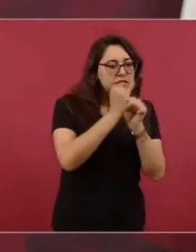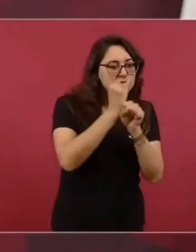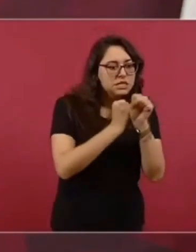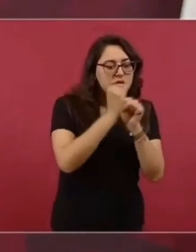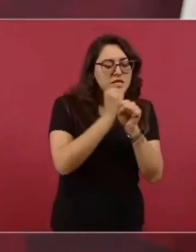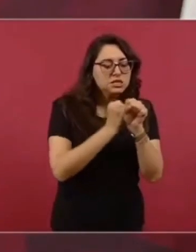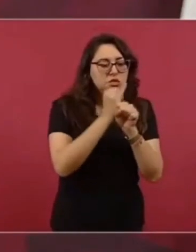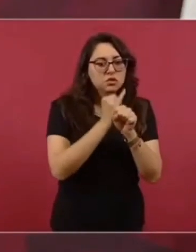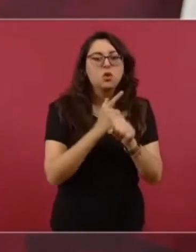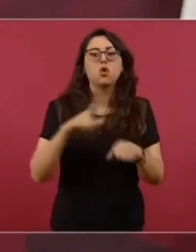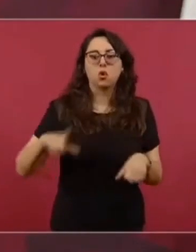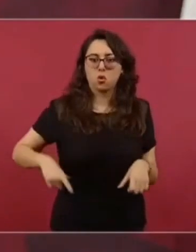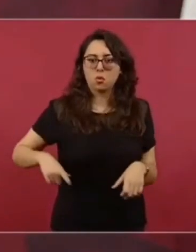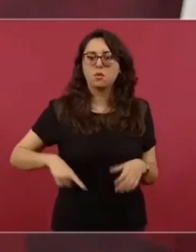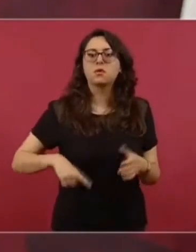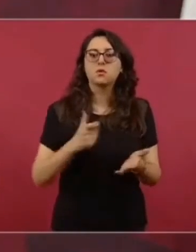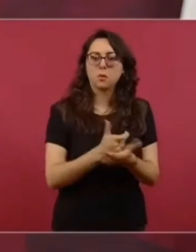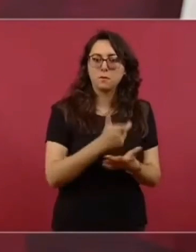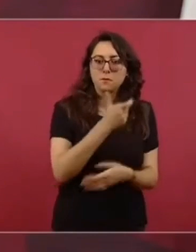influyen